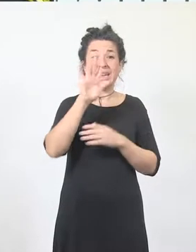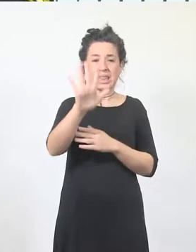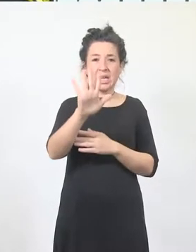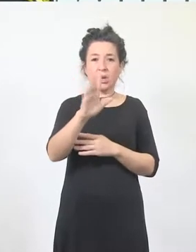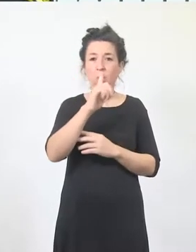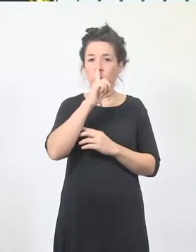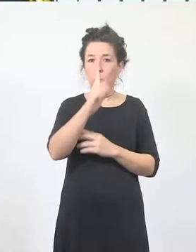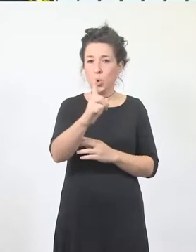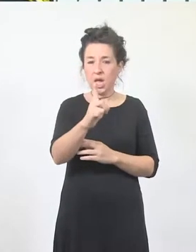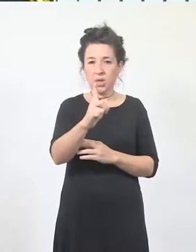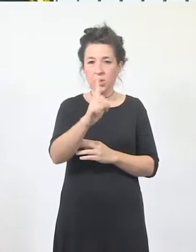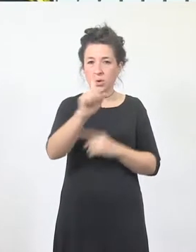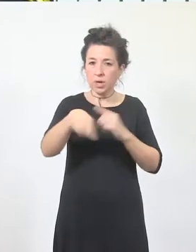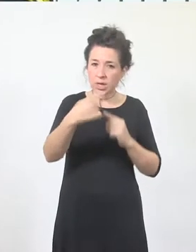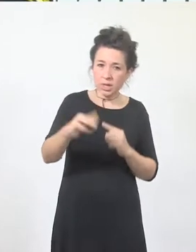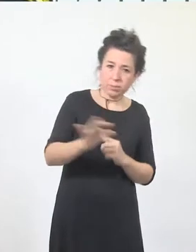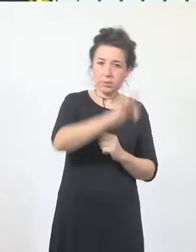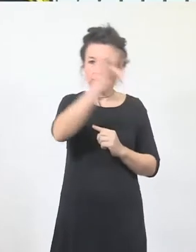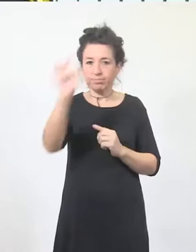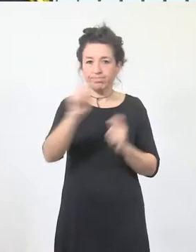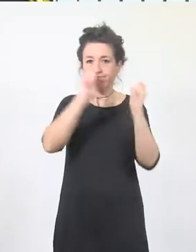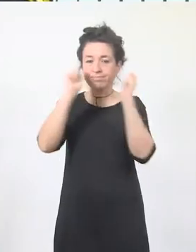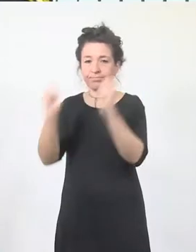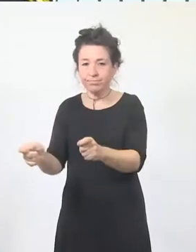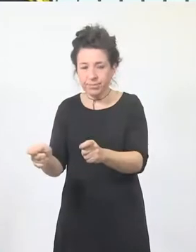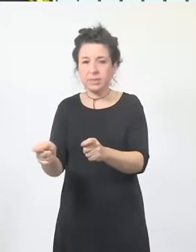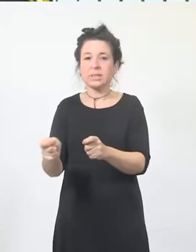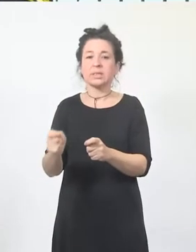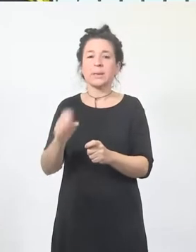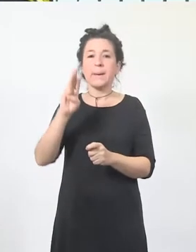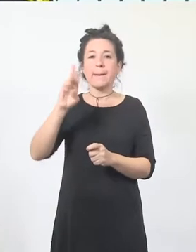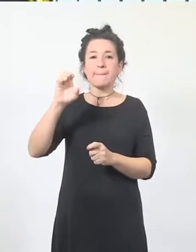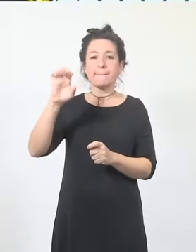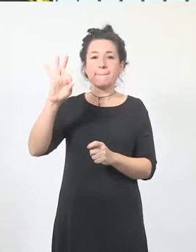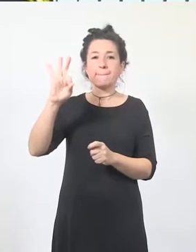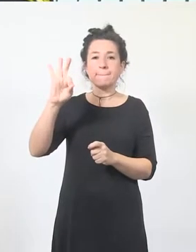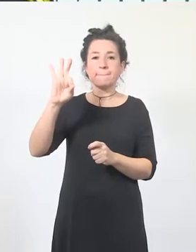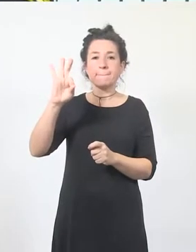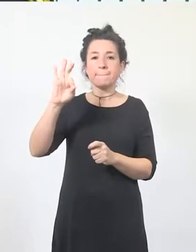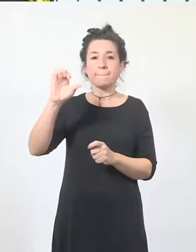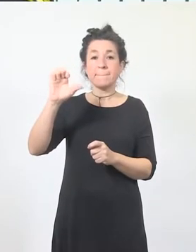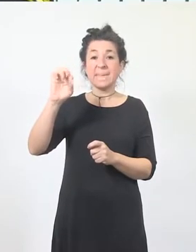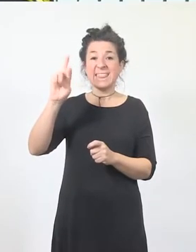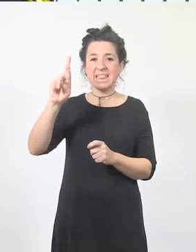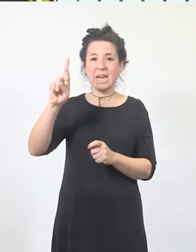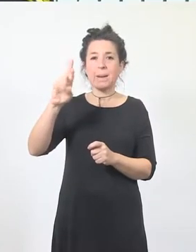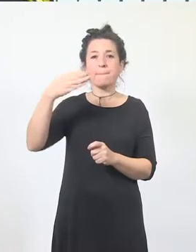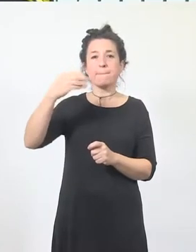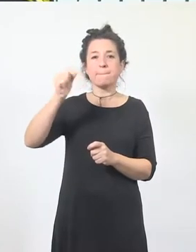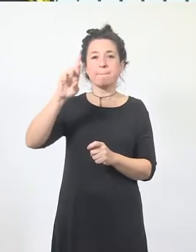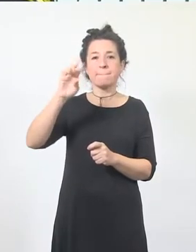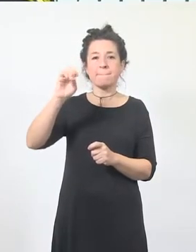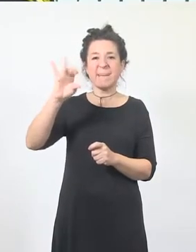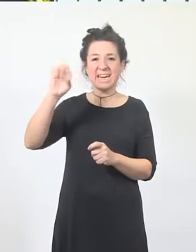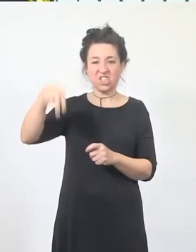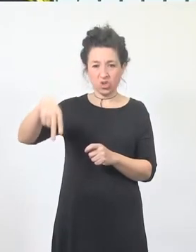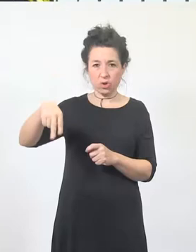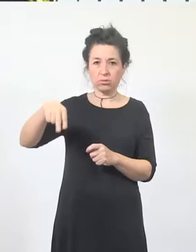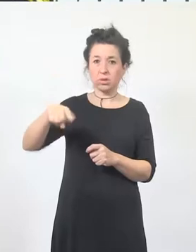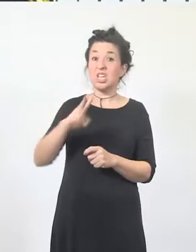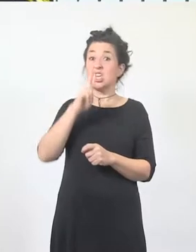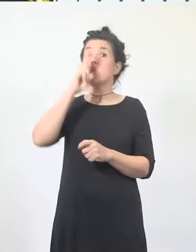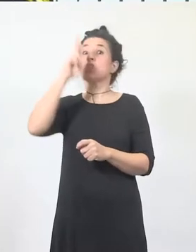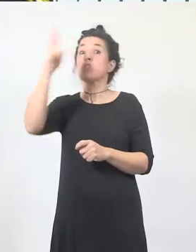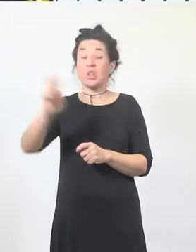año, y luego se nombró otro, que era Peter Barso, y después de otros 2 años